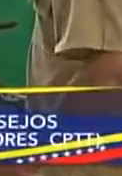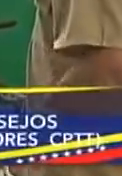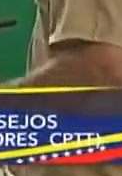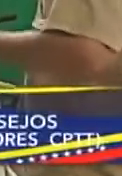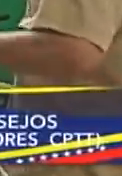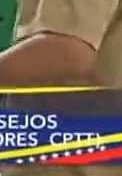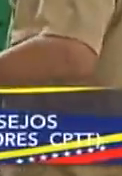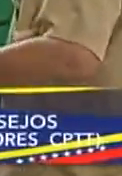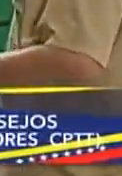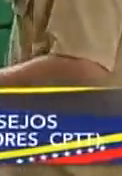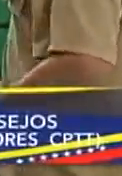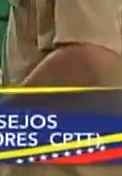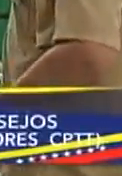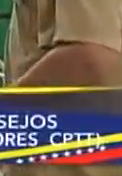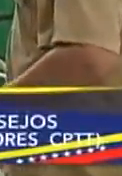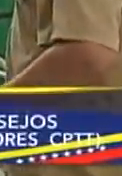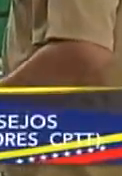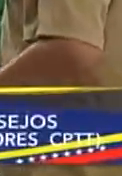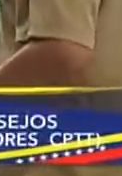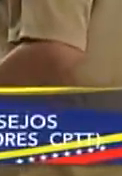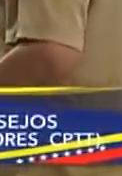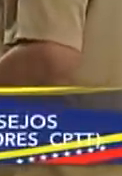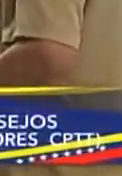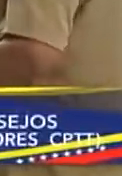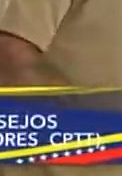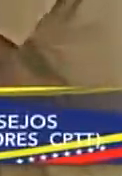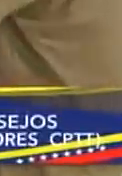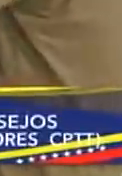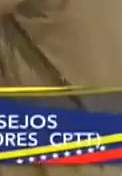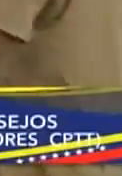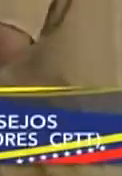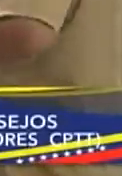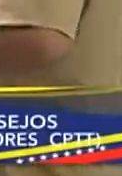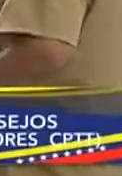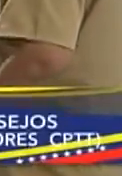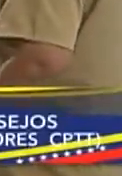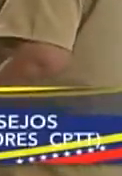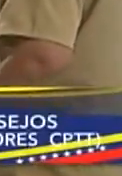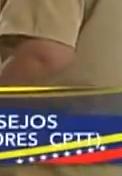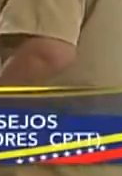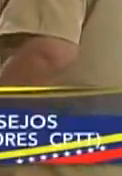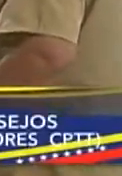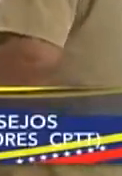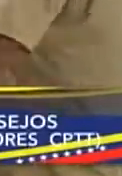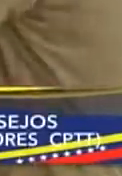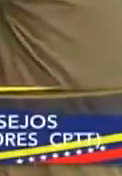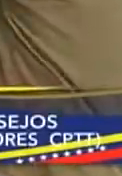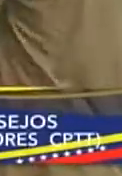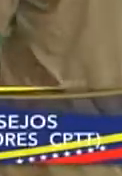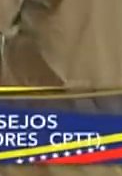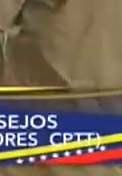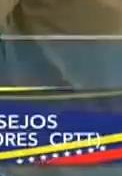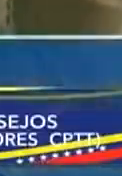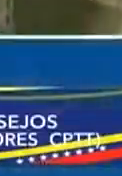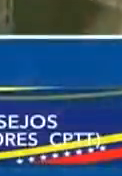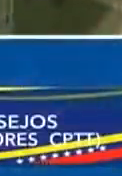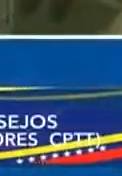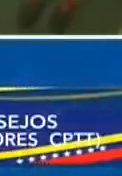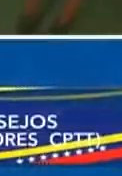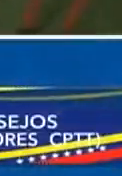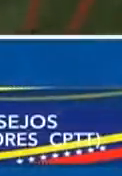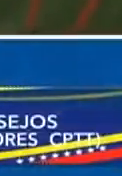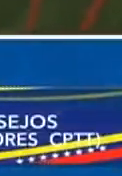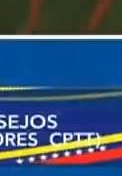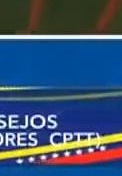primas. Ese ha sido el sueño que nos dejó Chávez a la clase obrera. Y yo creo que este es el mejor momento. Aquí están las andaderas, aquí están